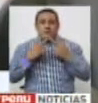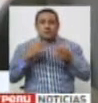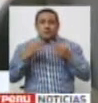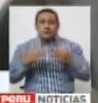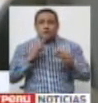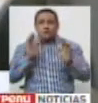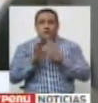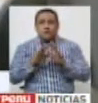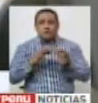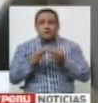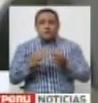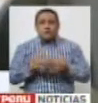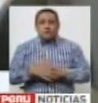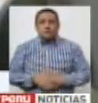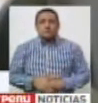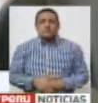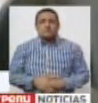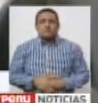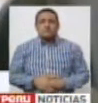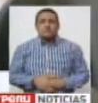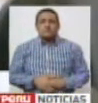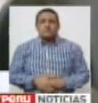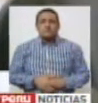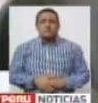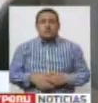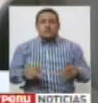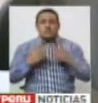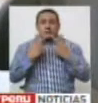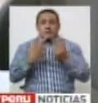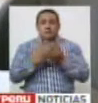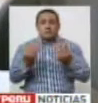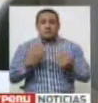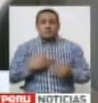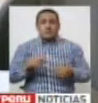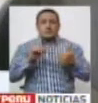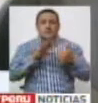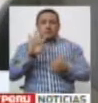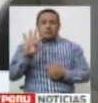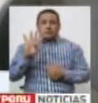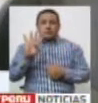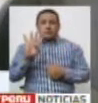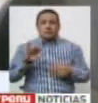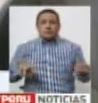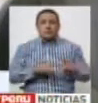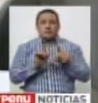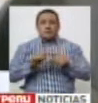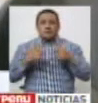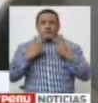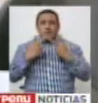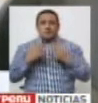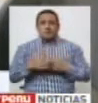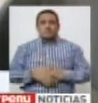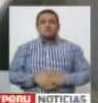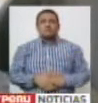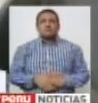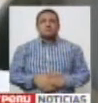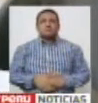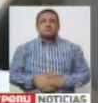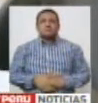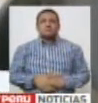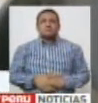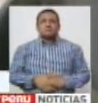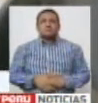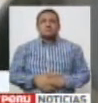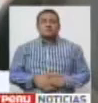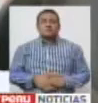con una muestra de suero. El caso 2 es un varón de 54 años de edad que reside en Yurimaguas